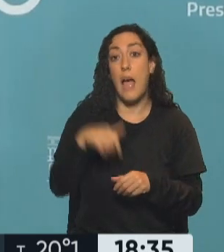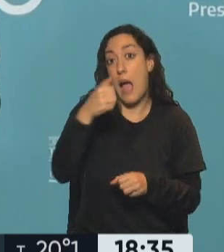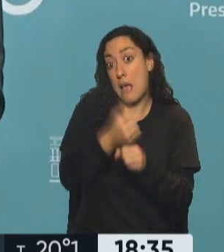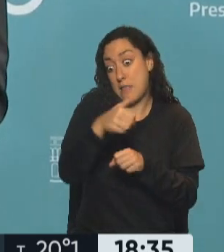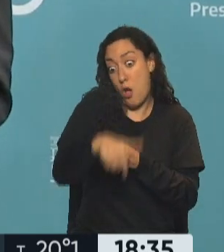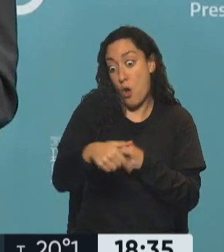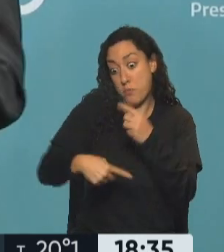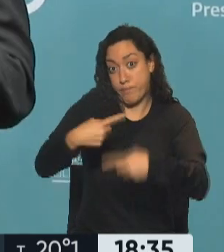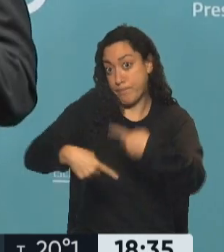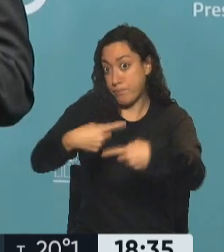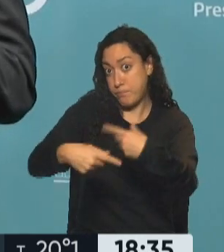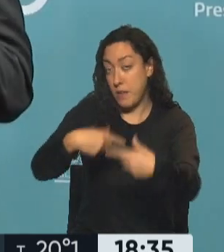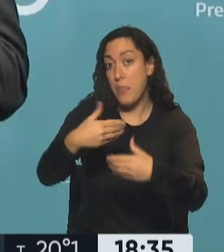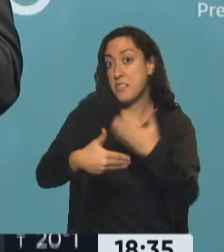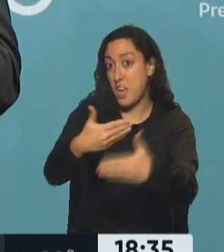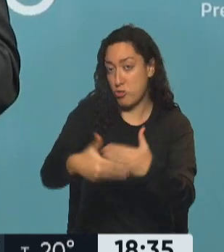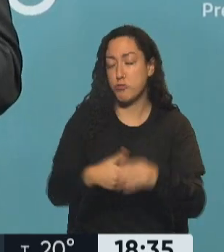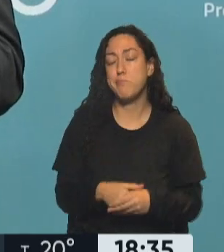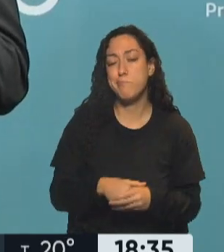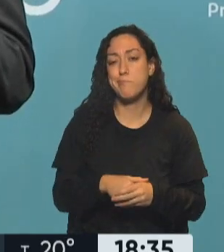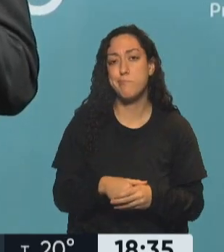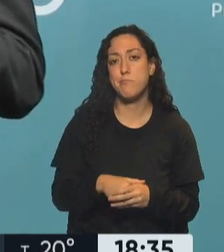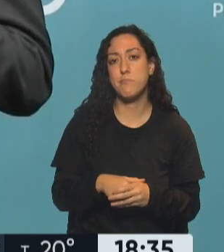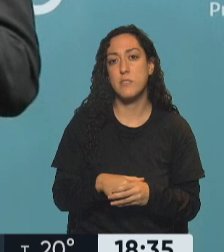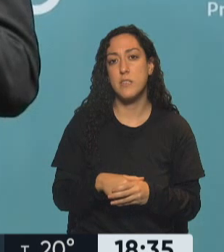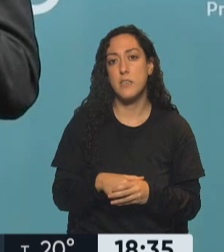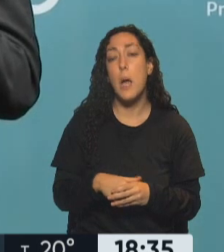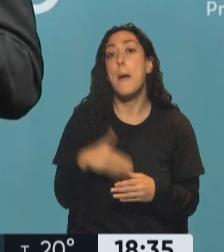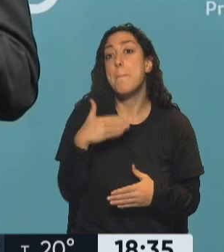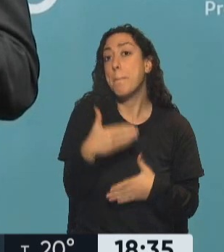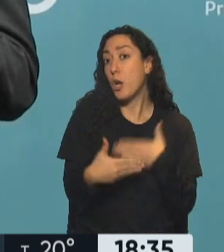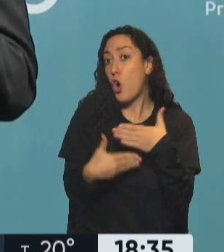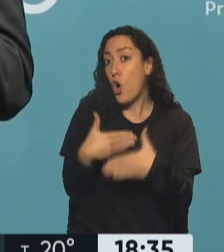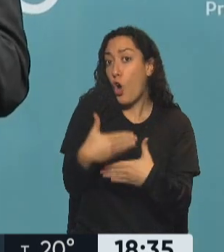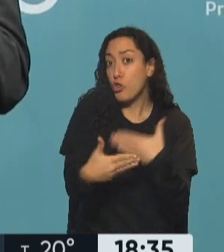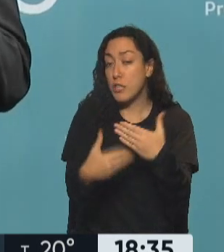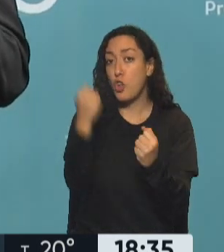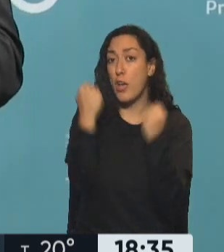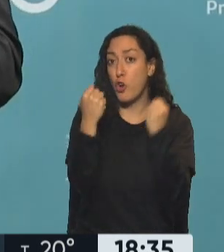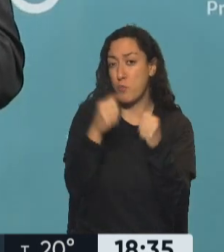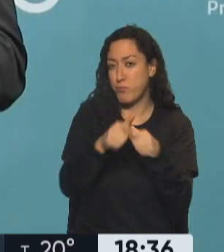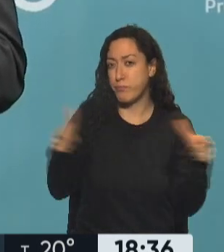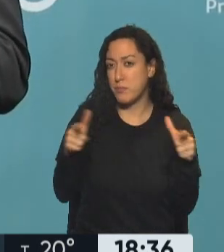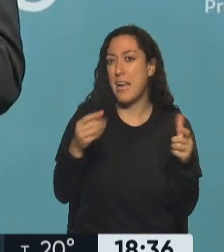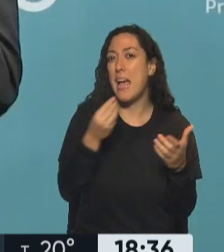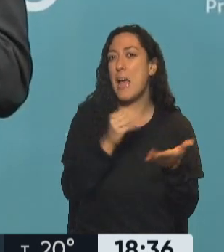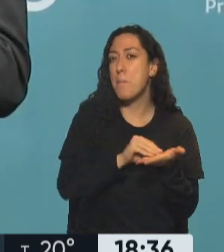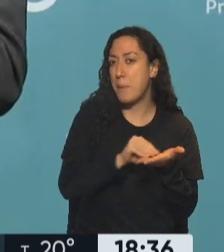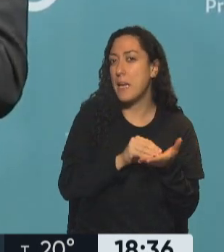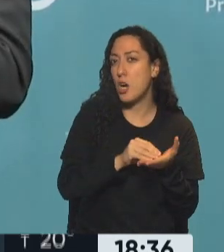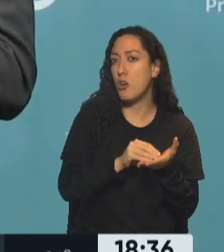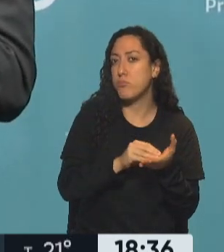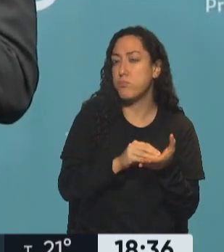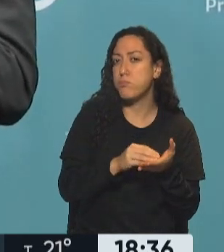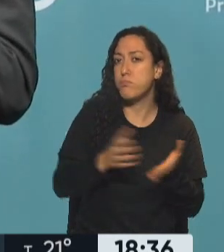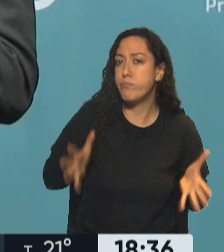curso. Para poder darle continuidad a este proceso de crecimiento económico con generación de empleo y poder